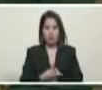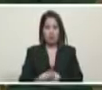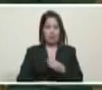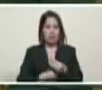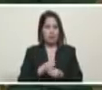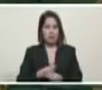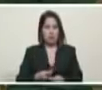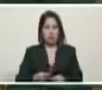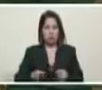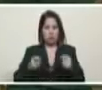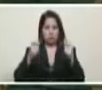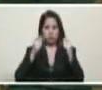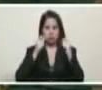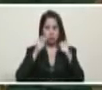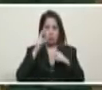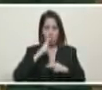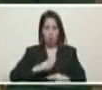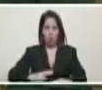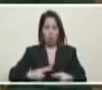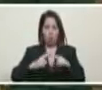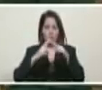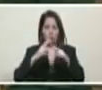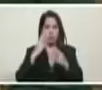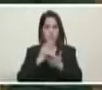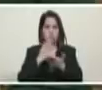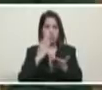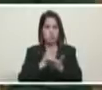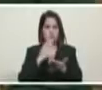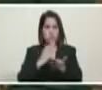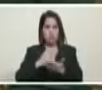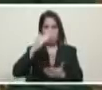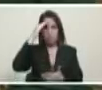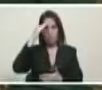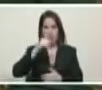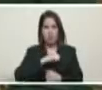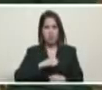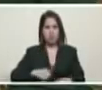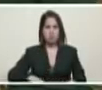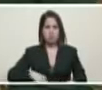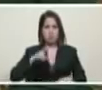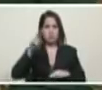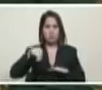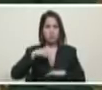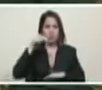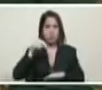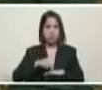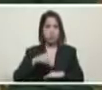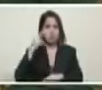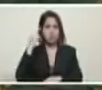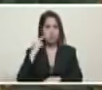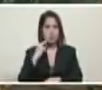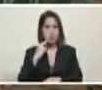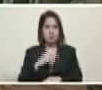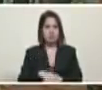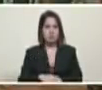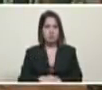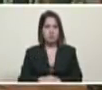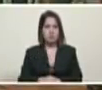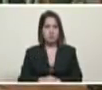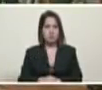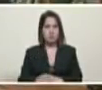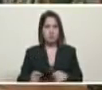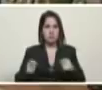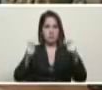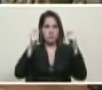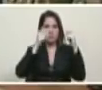divisa, Centinelas por Siempre, Guardia Nacional Bolivariana. Orden Militar de la Defensa